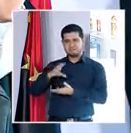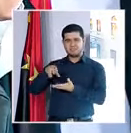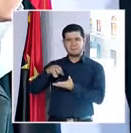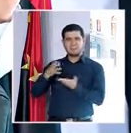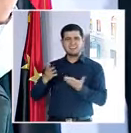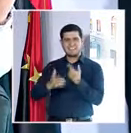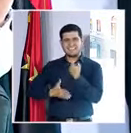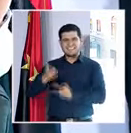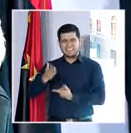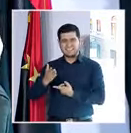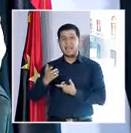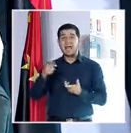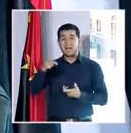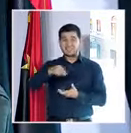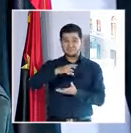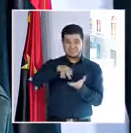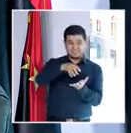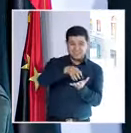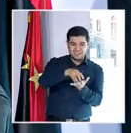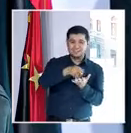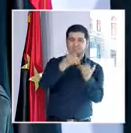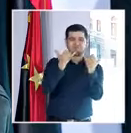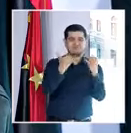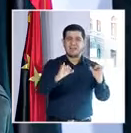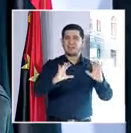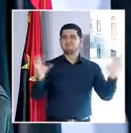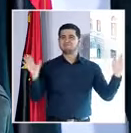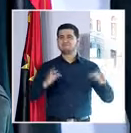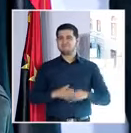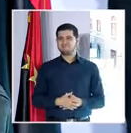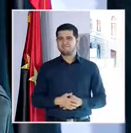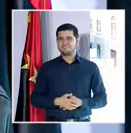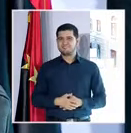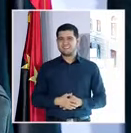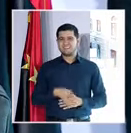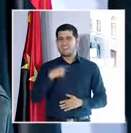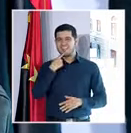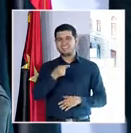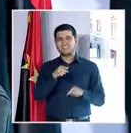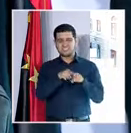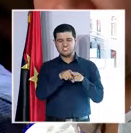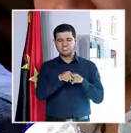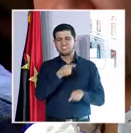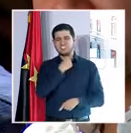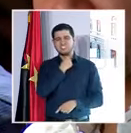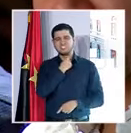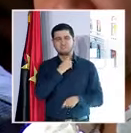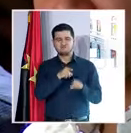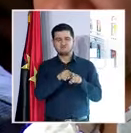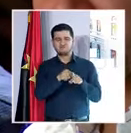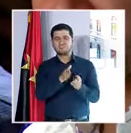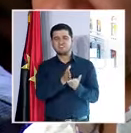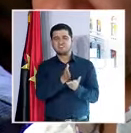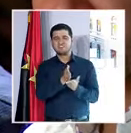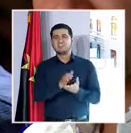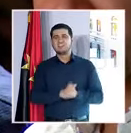despachado. Pero se lo decía tomándole el pelo para decirle que